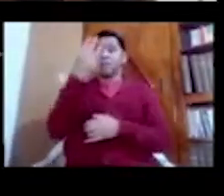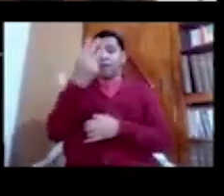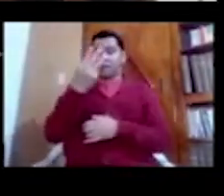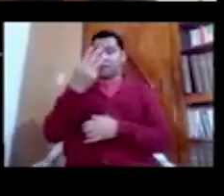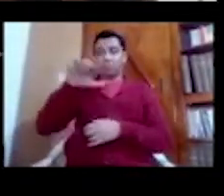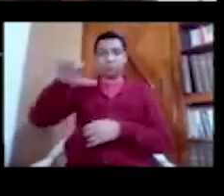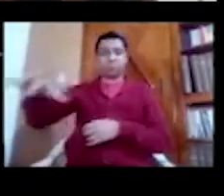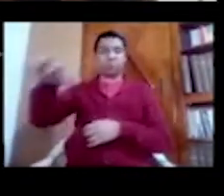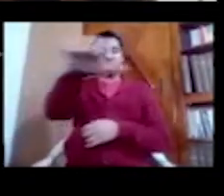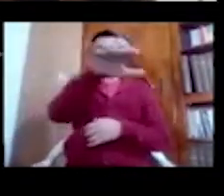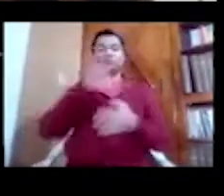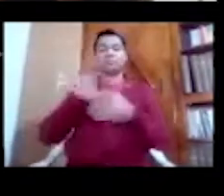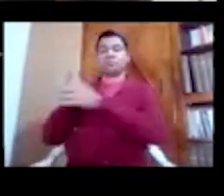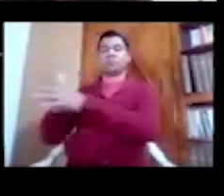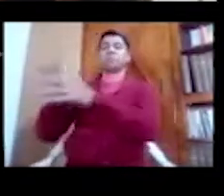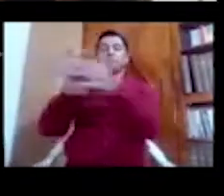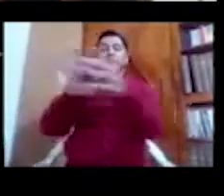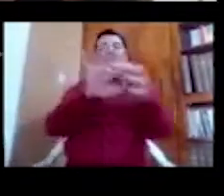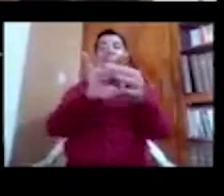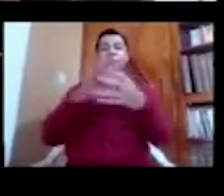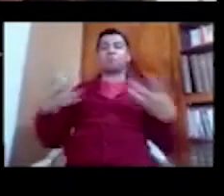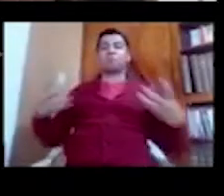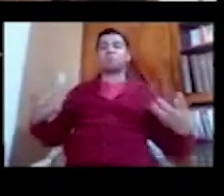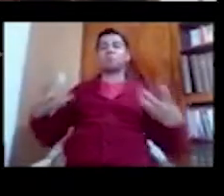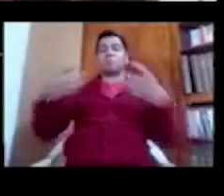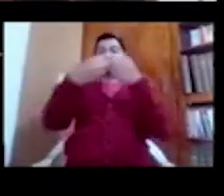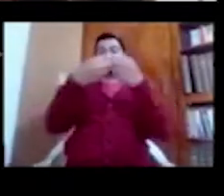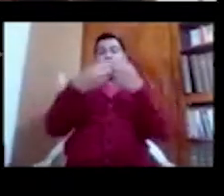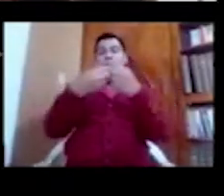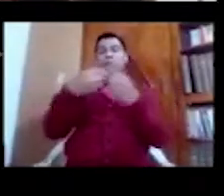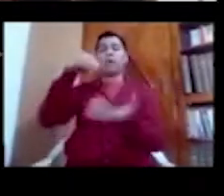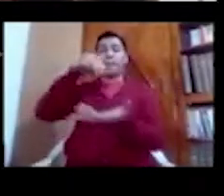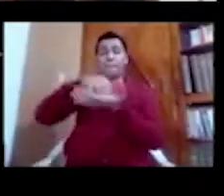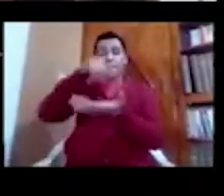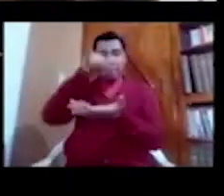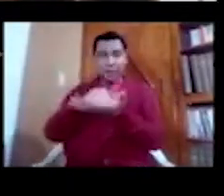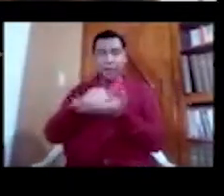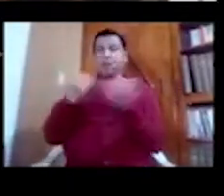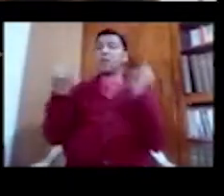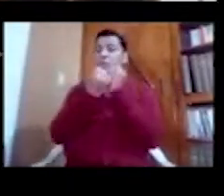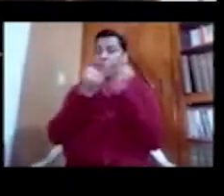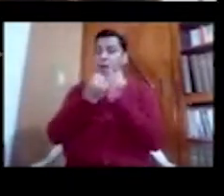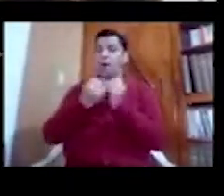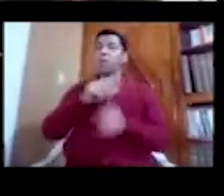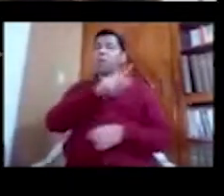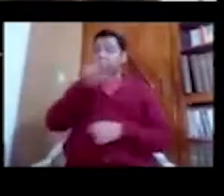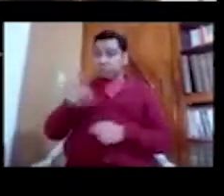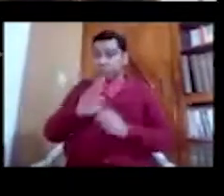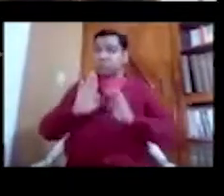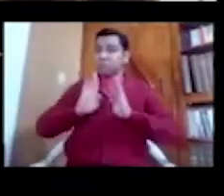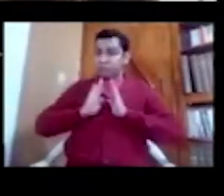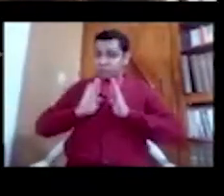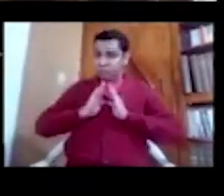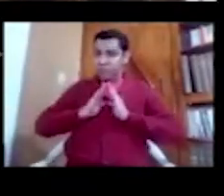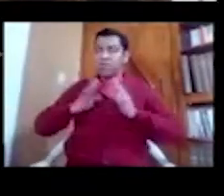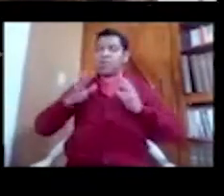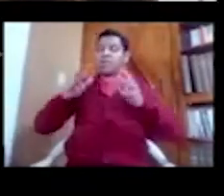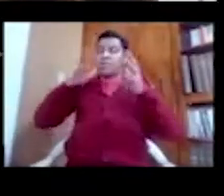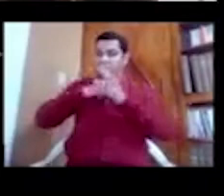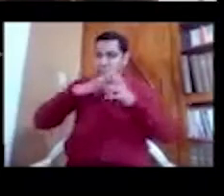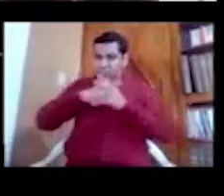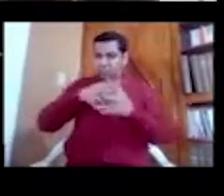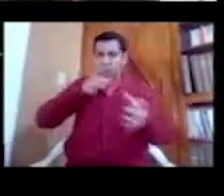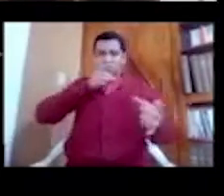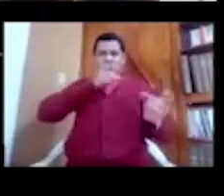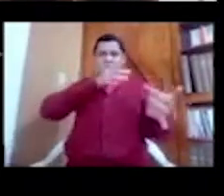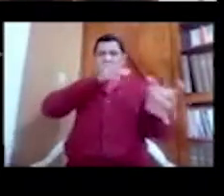que pensamos tradicionalmente. Los mayas también son pueblos militaristas, también son pueblos guerreros. Ellos